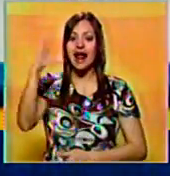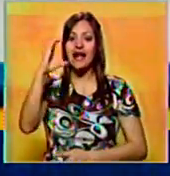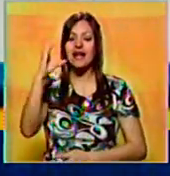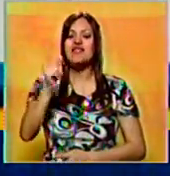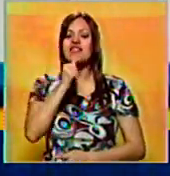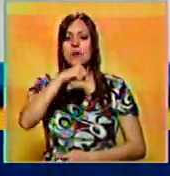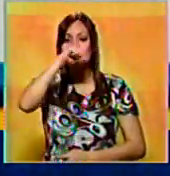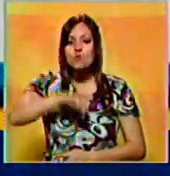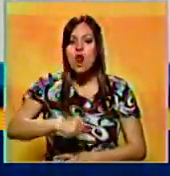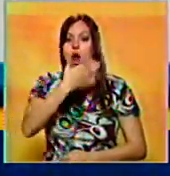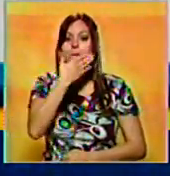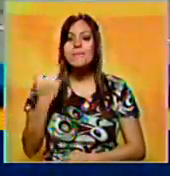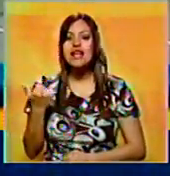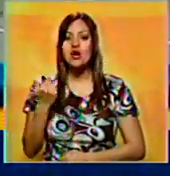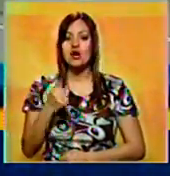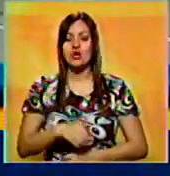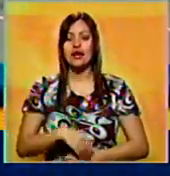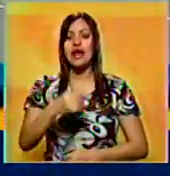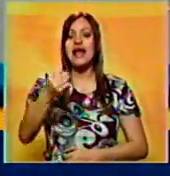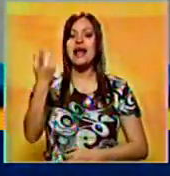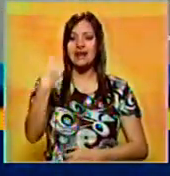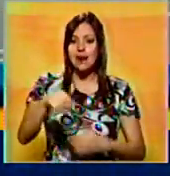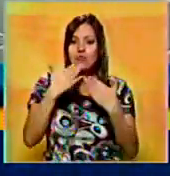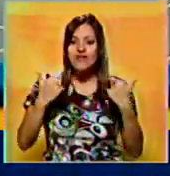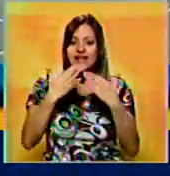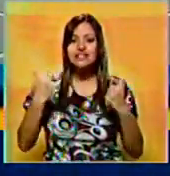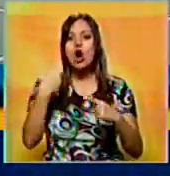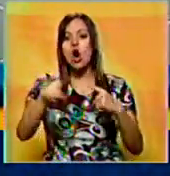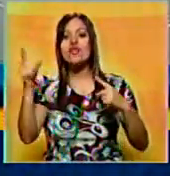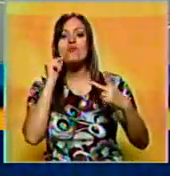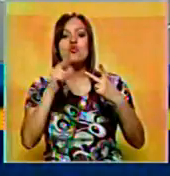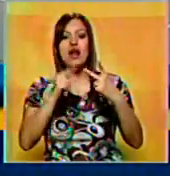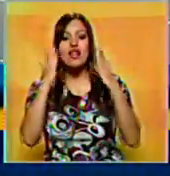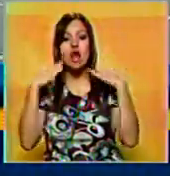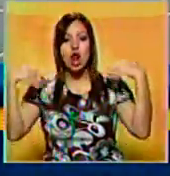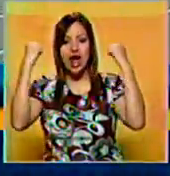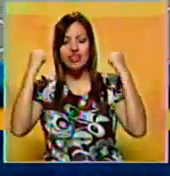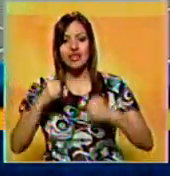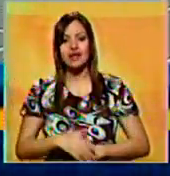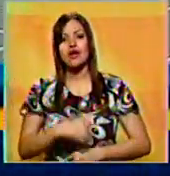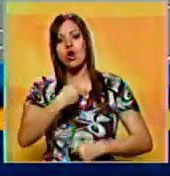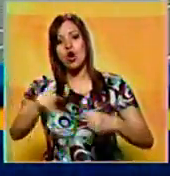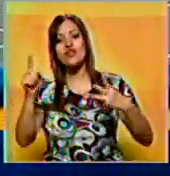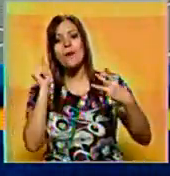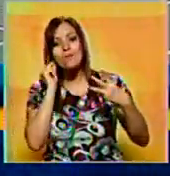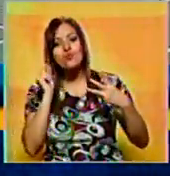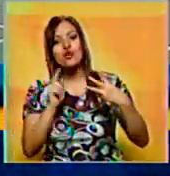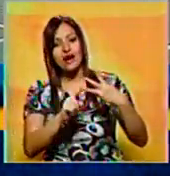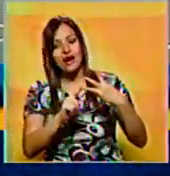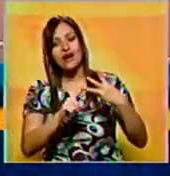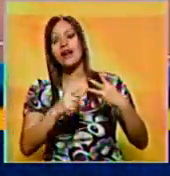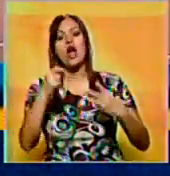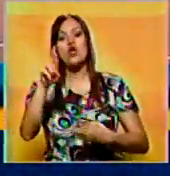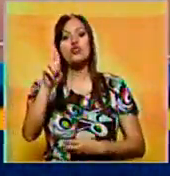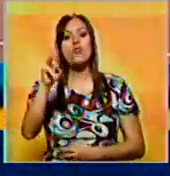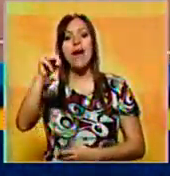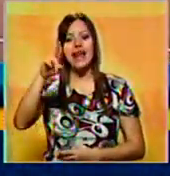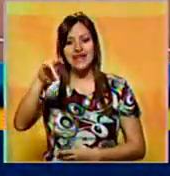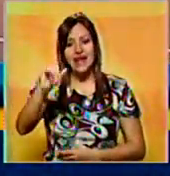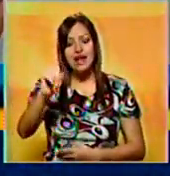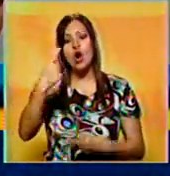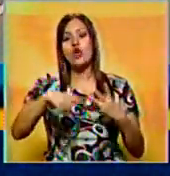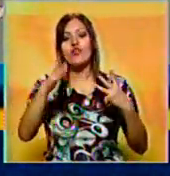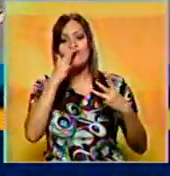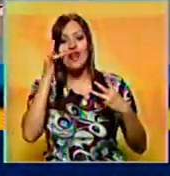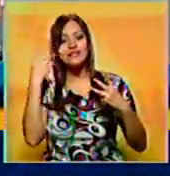favorita, María Buskova de la República Checa, y la holandesa Ros van der Sar, la rumana Cristiana Jolimar Ogando de Puerto Rico y la francesa